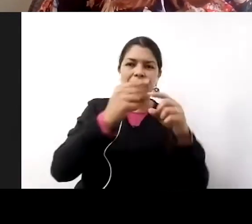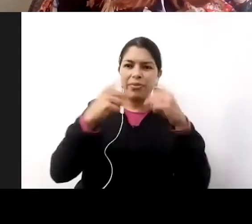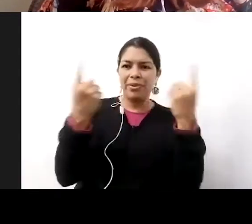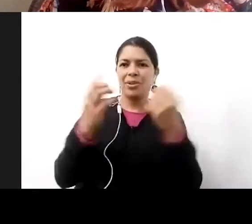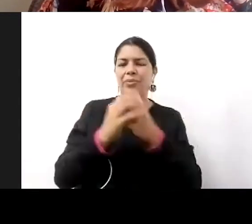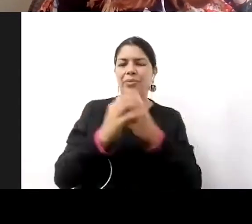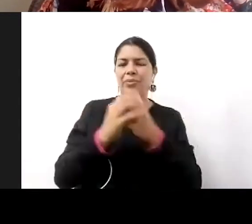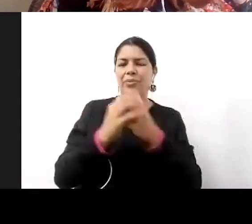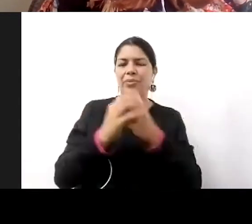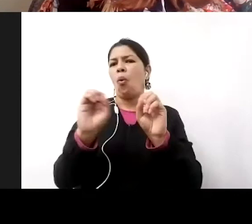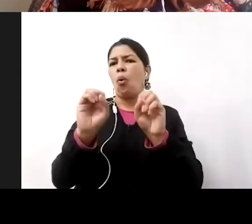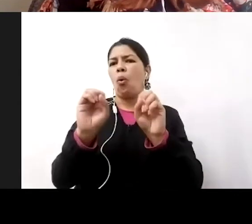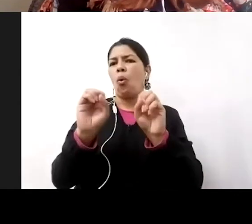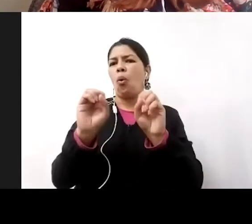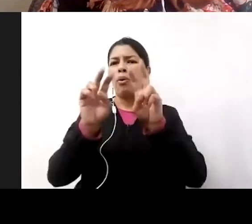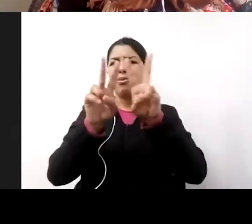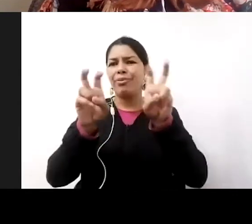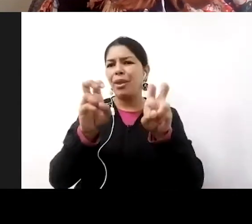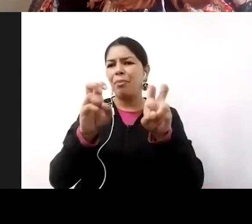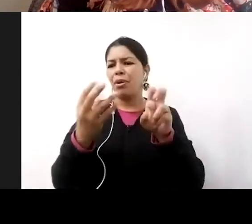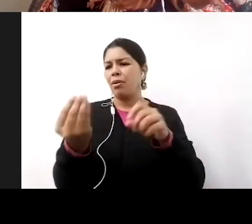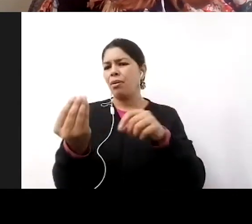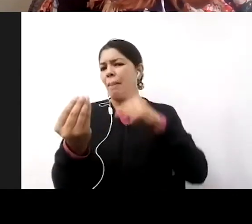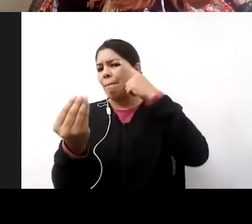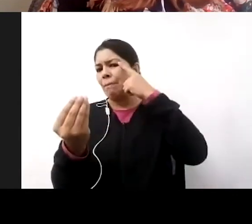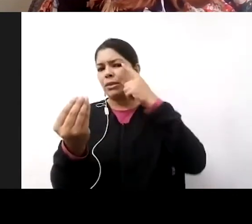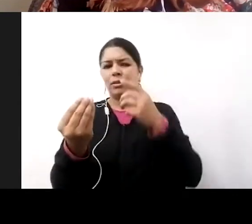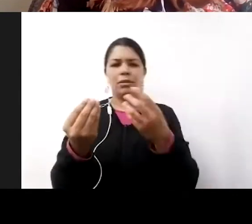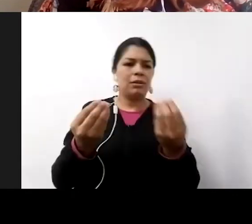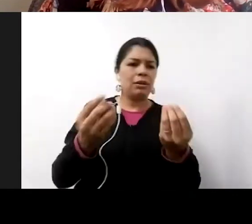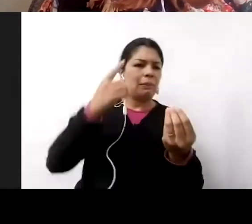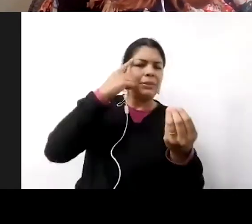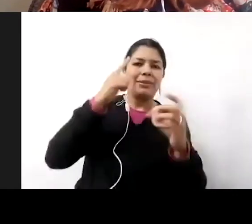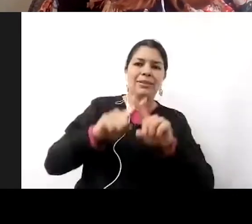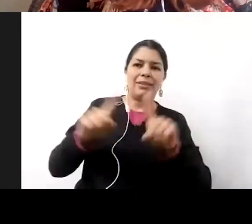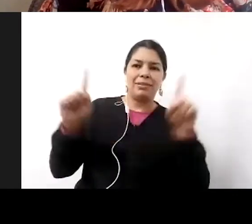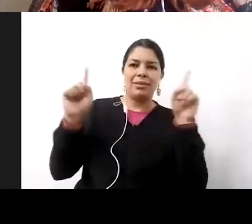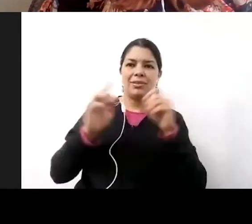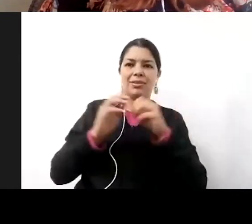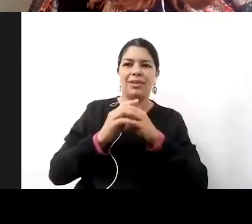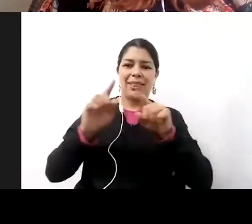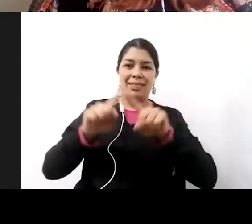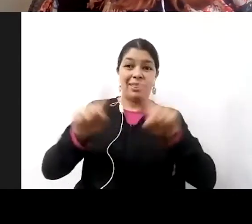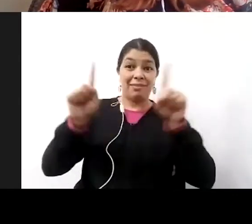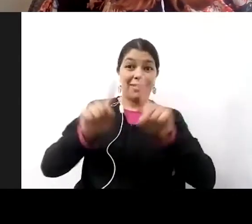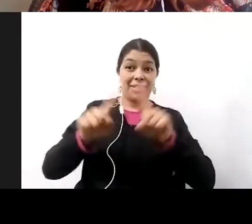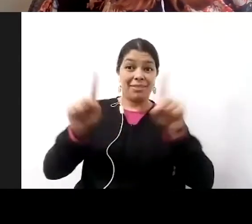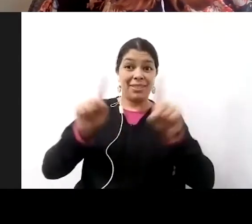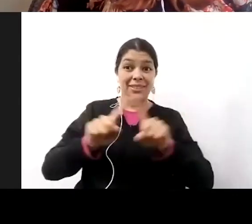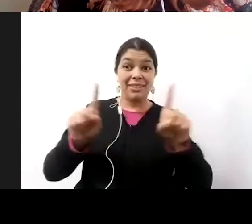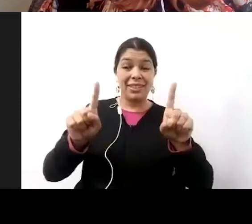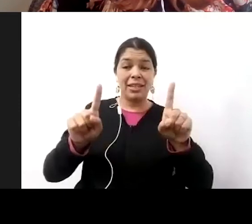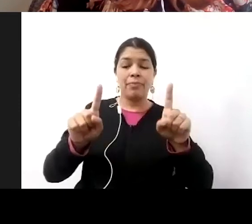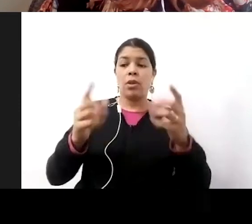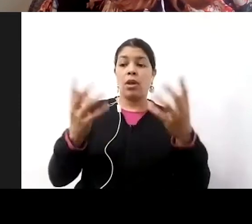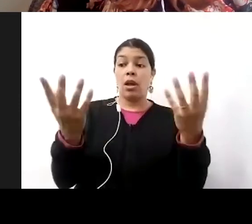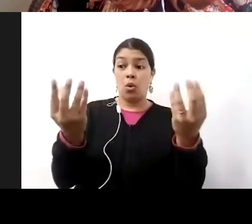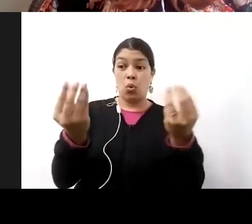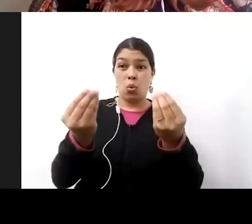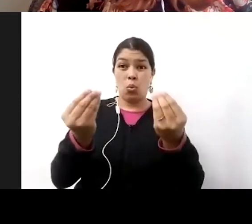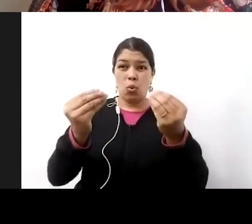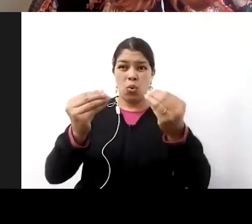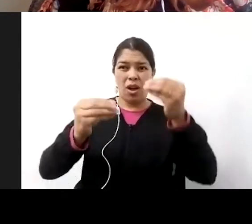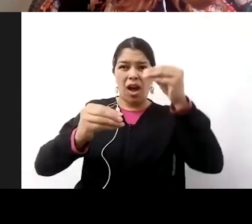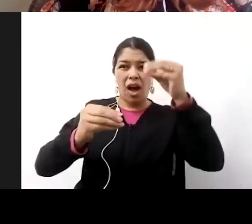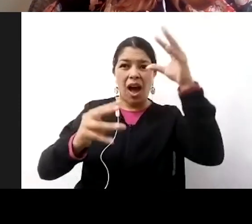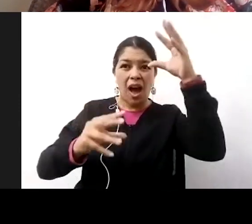situación específica. Y estas diferencias hacen que no se puedan llegar, a un acuerdo que